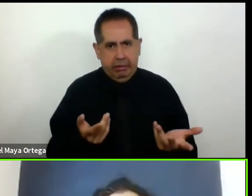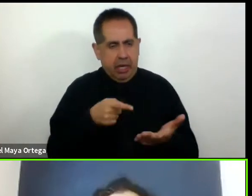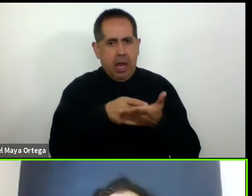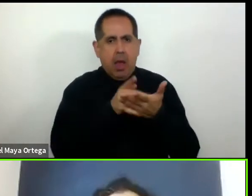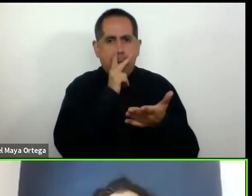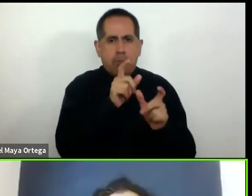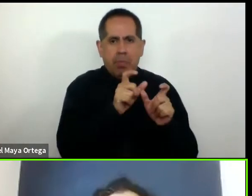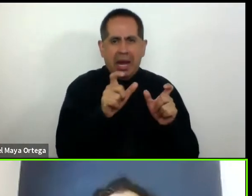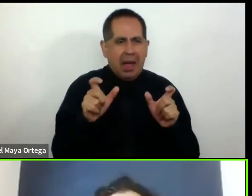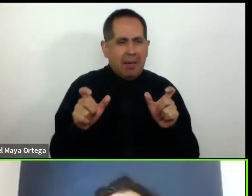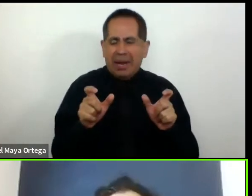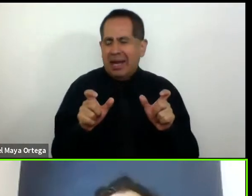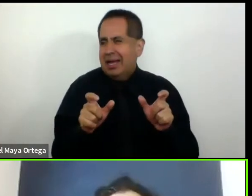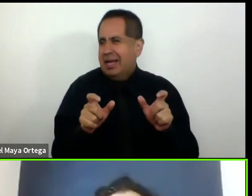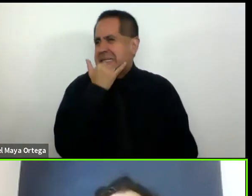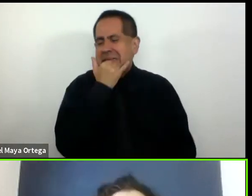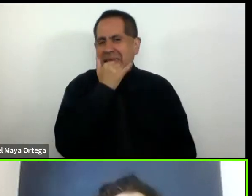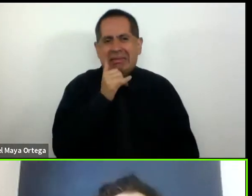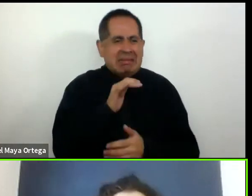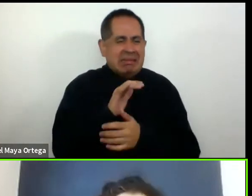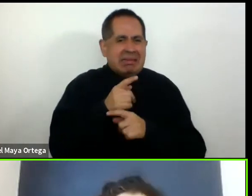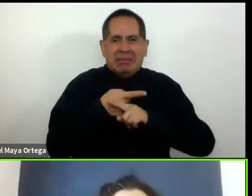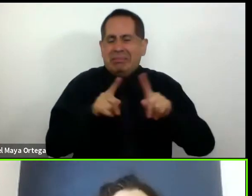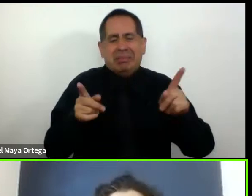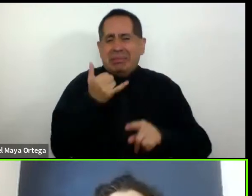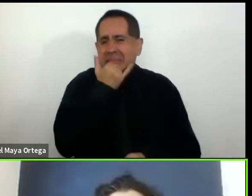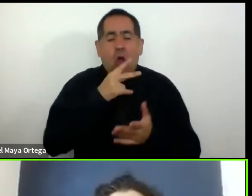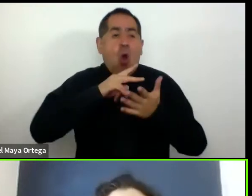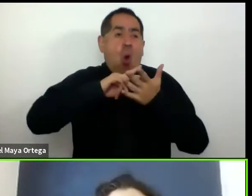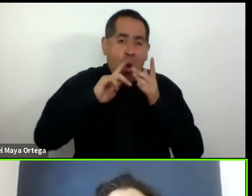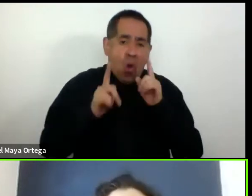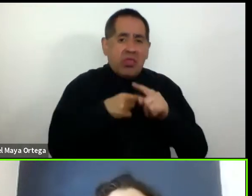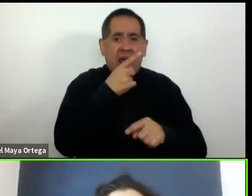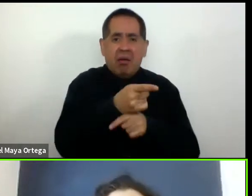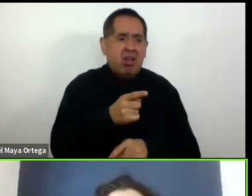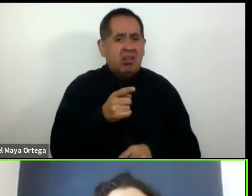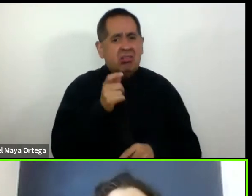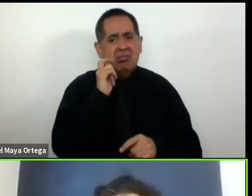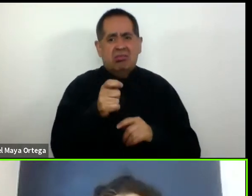lenguaje completamente discriminatorio, que crea una vez más un régimen